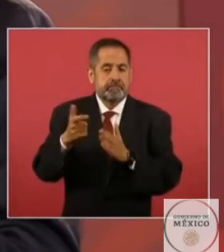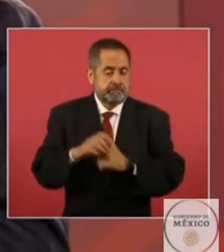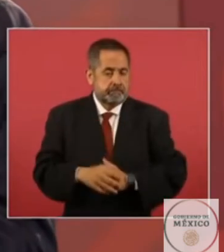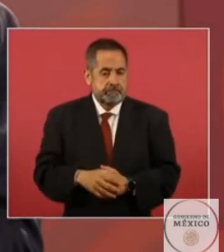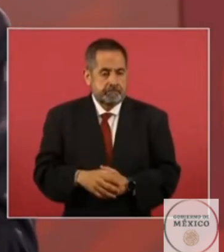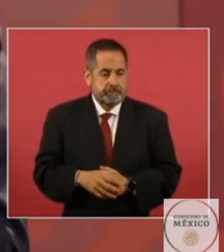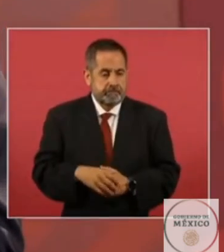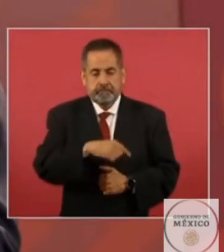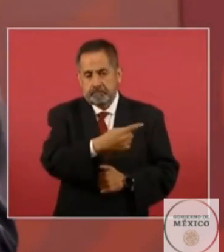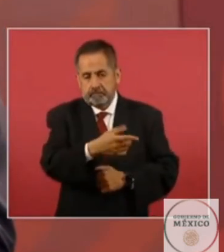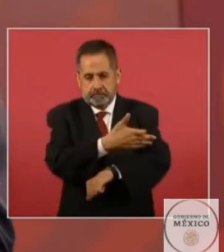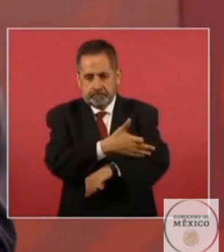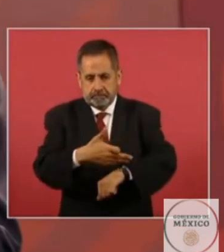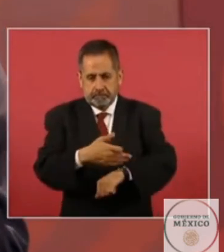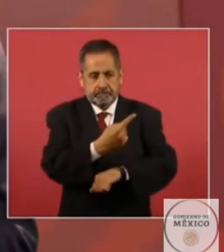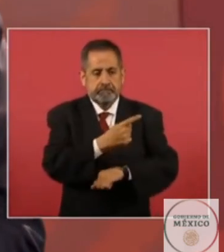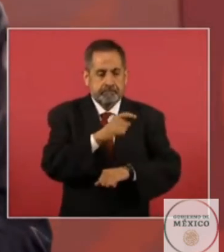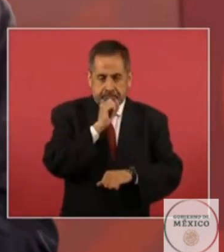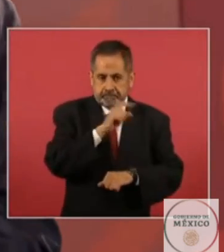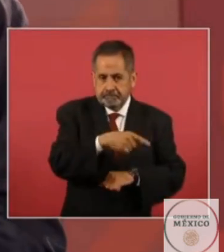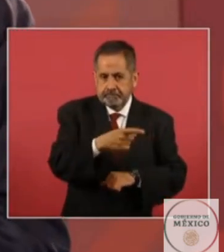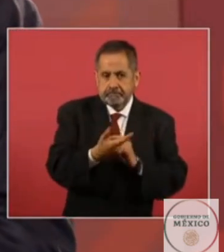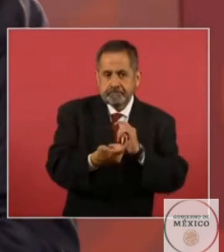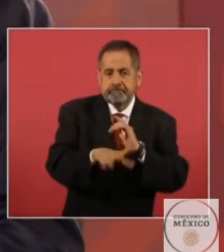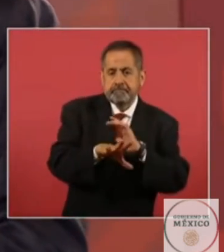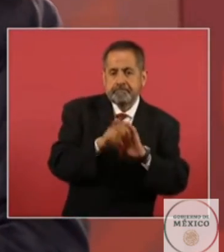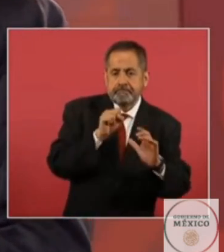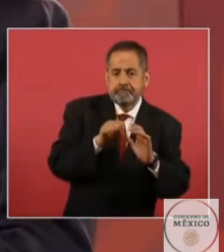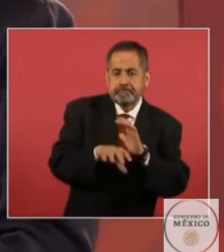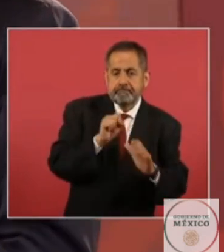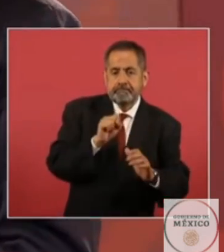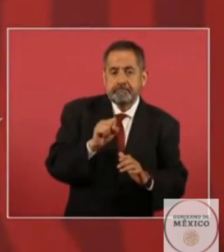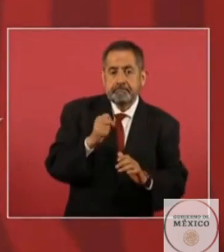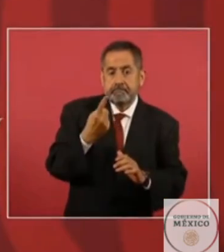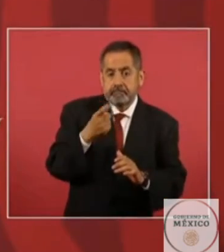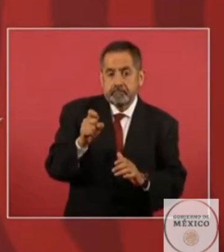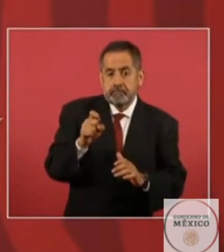familiar consanguínea registró retiros por